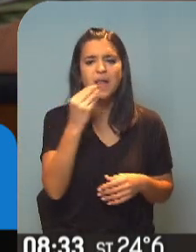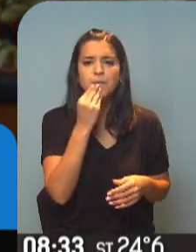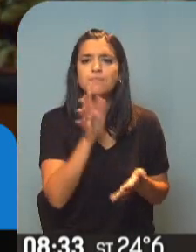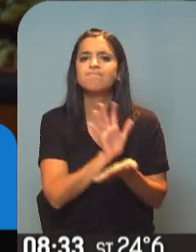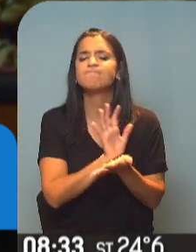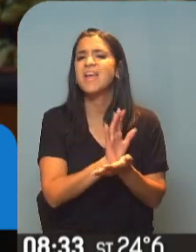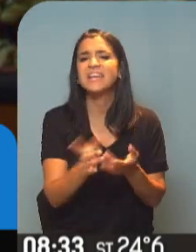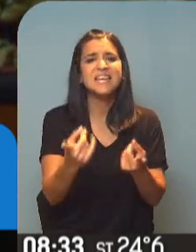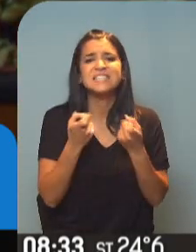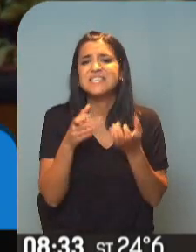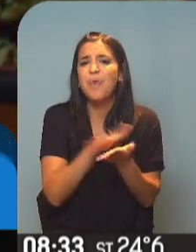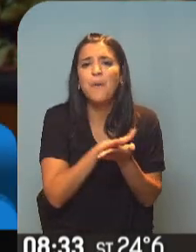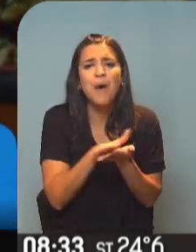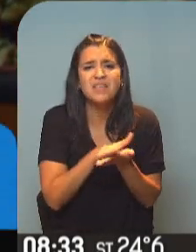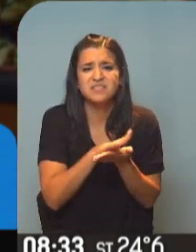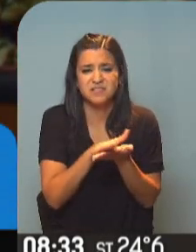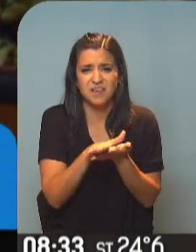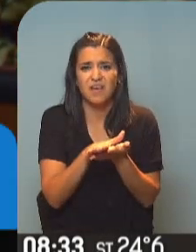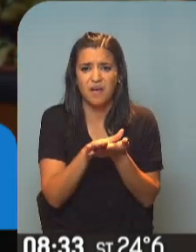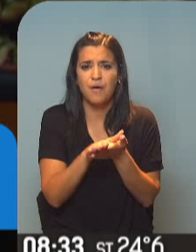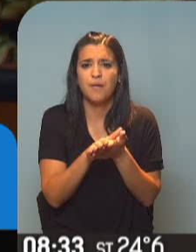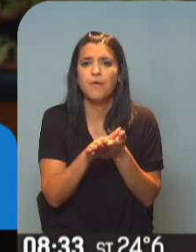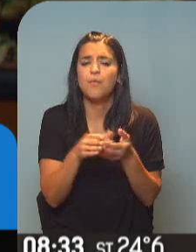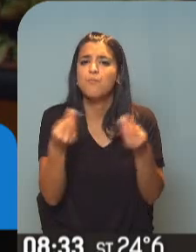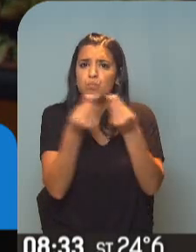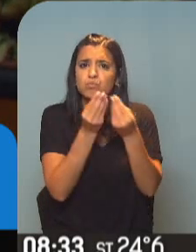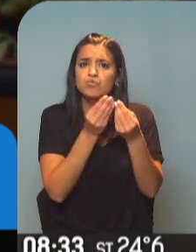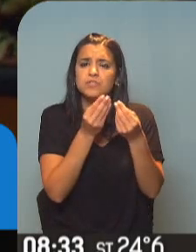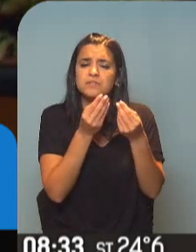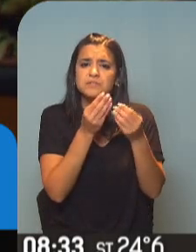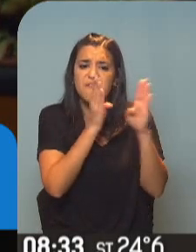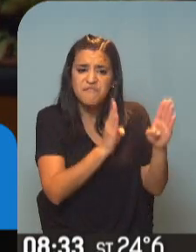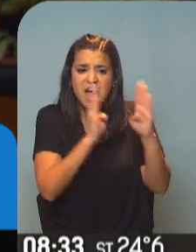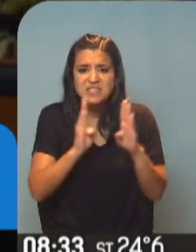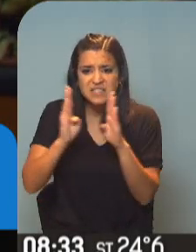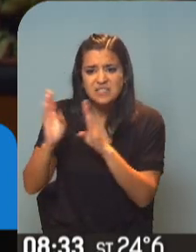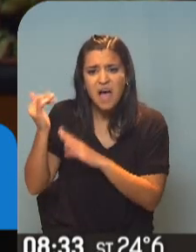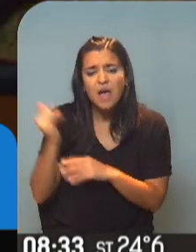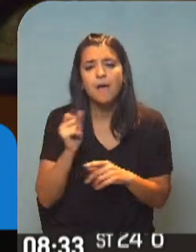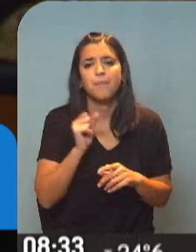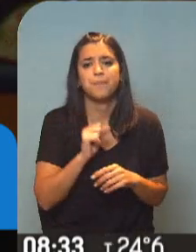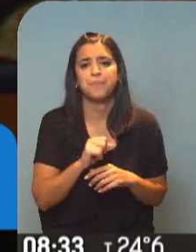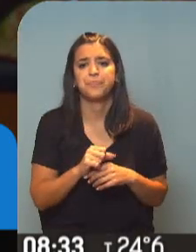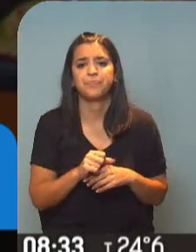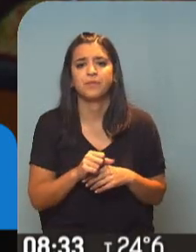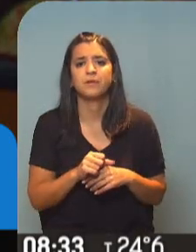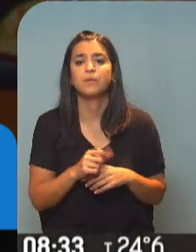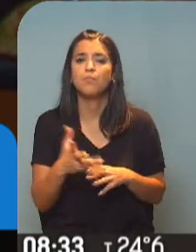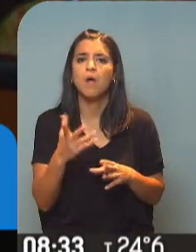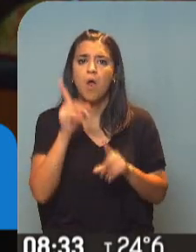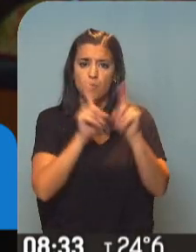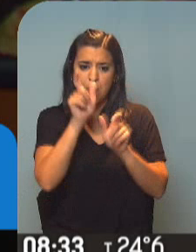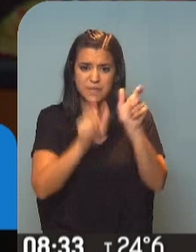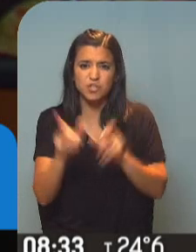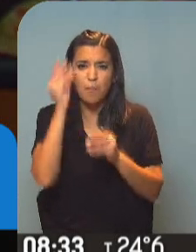como necesidad básica que tiene varias facetas porque alguna gente se preocupa